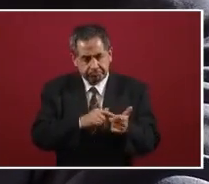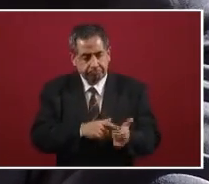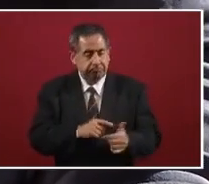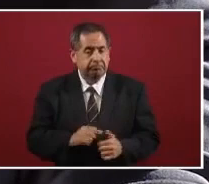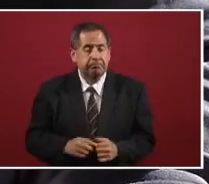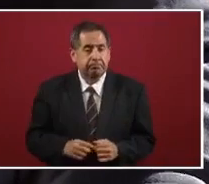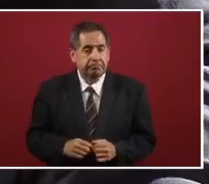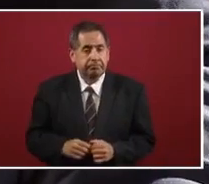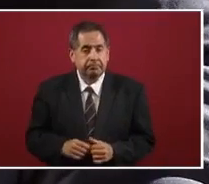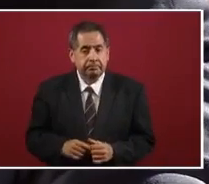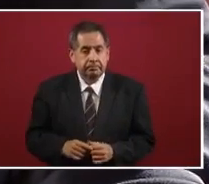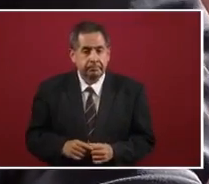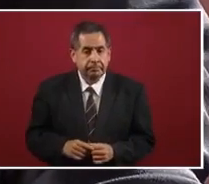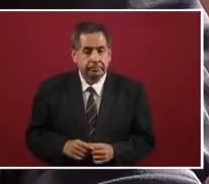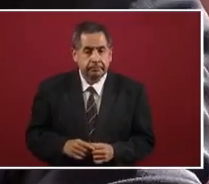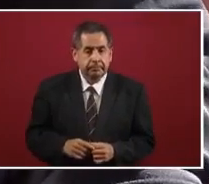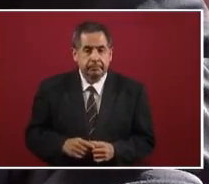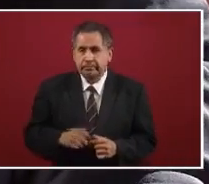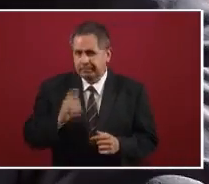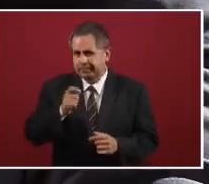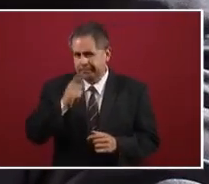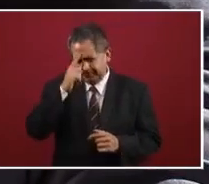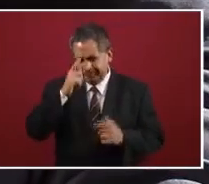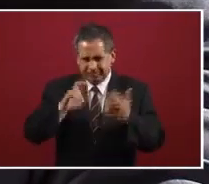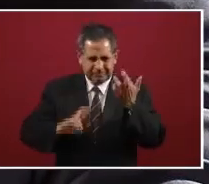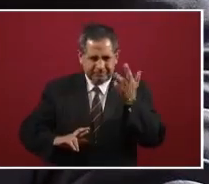cuando la revolución,